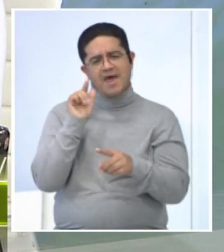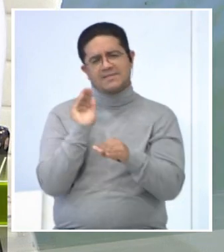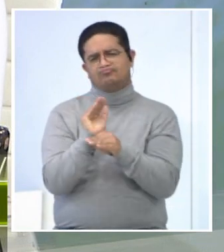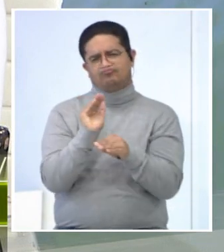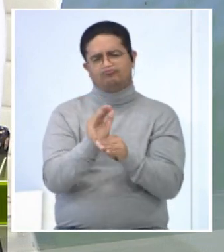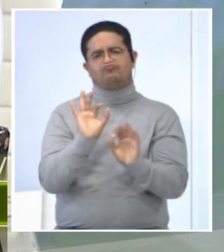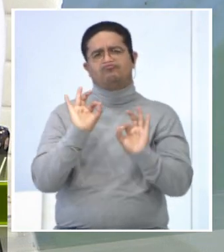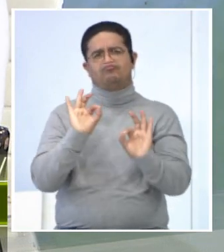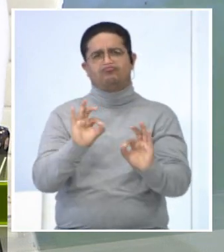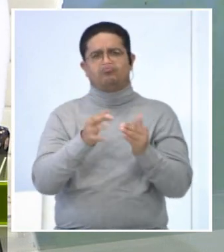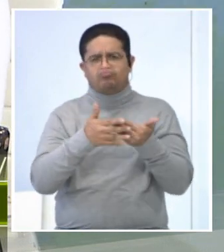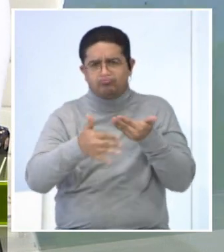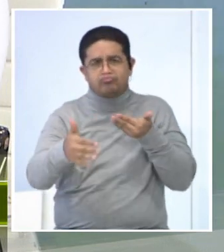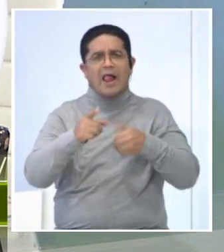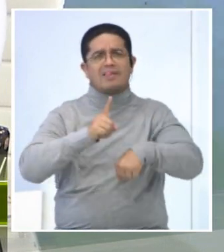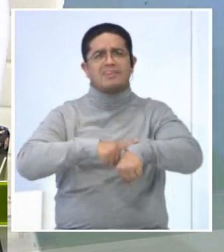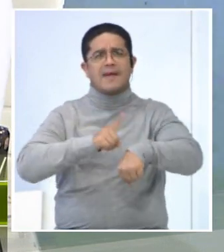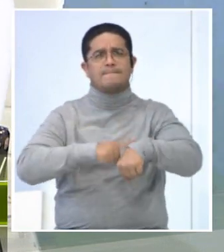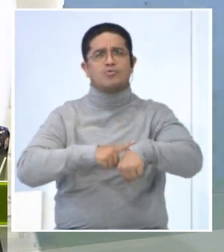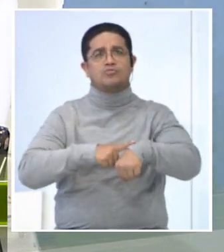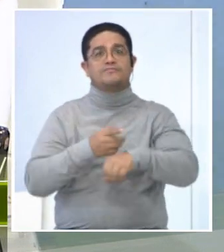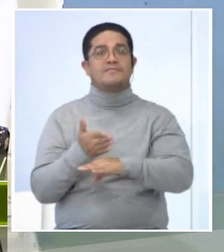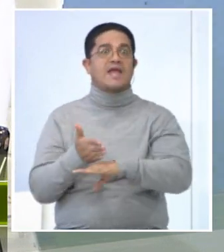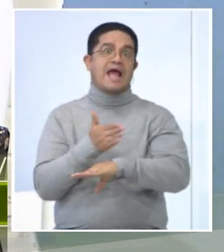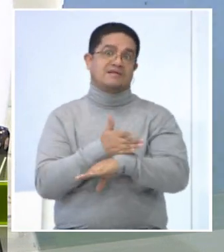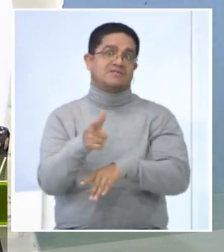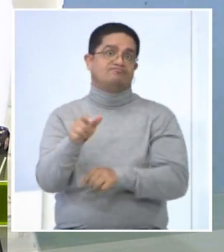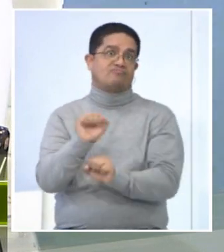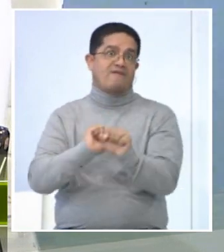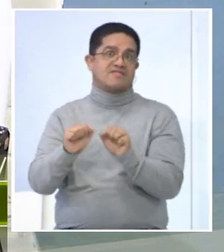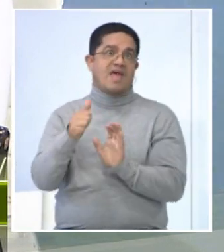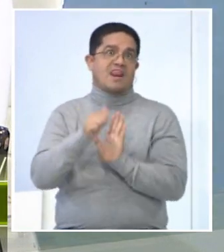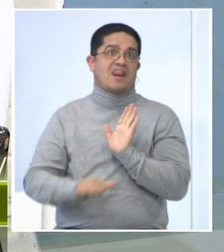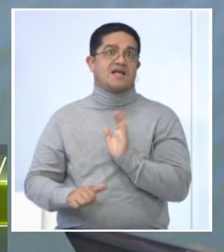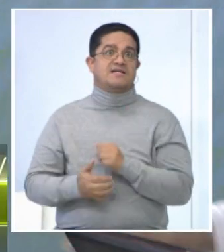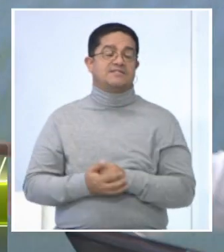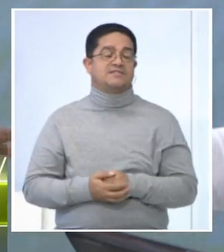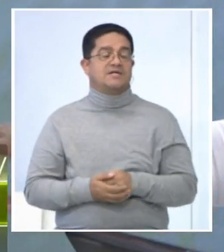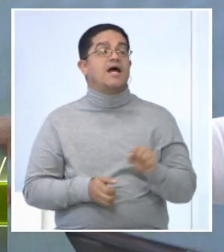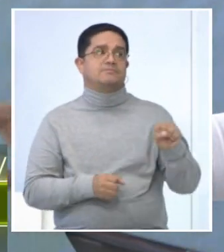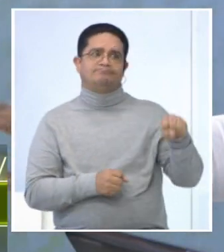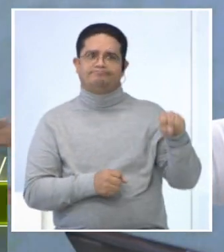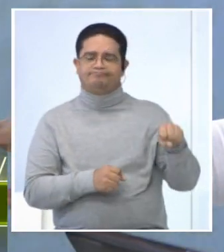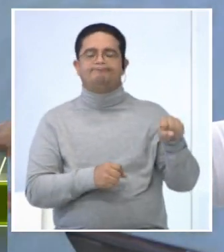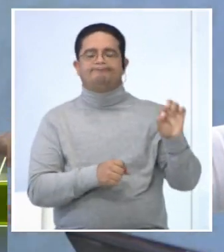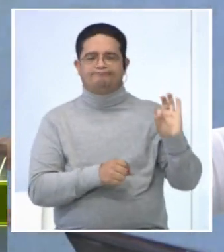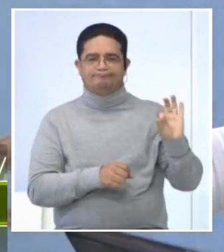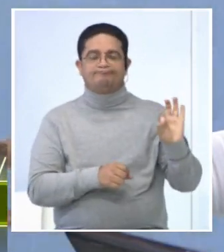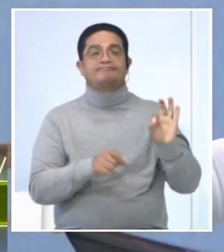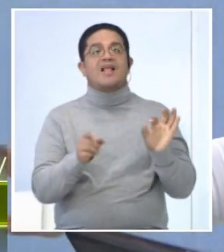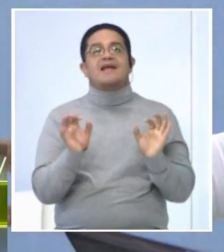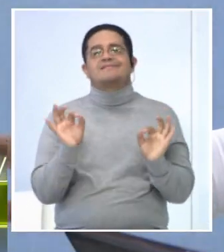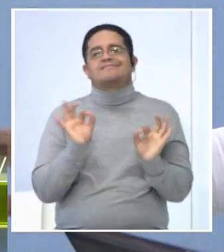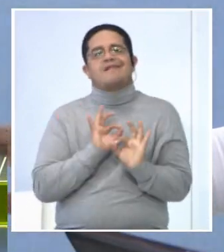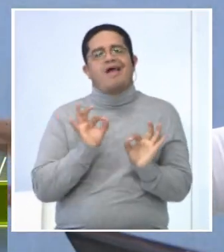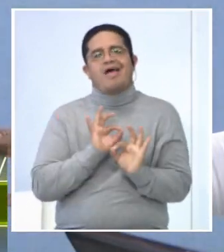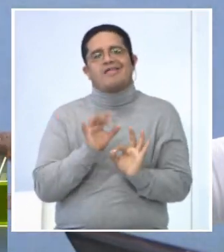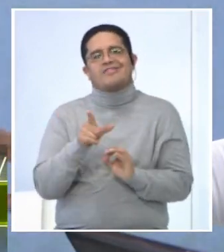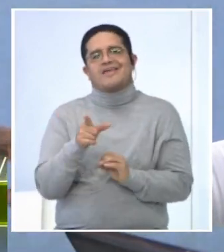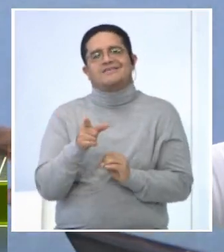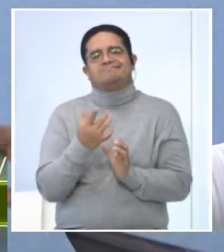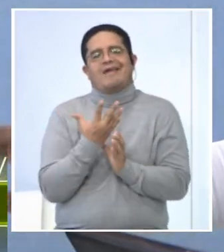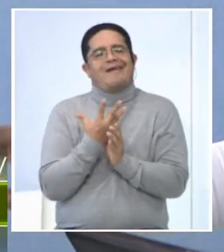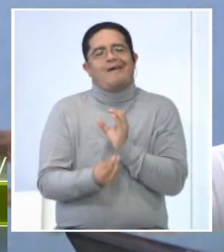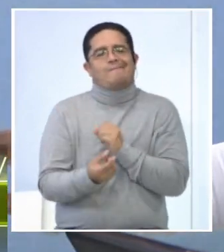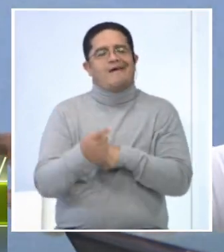manera durante el tiempo, ¿no? Para antes de llegar a un reemplazo articular. Evidentemente, como dices, nadie escapa del tiempo, ¿ok?